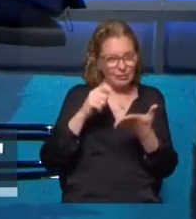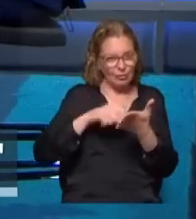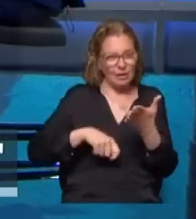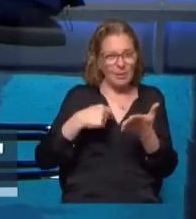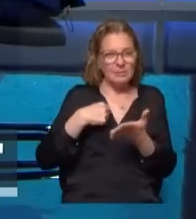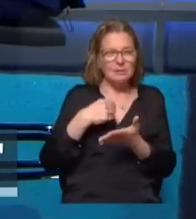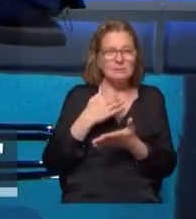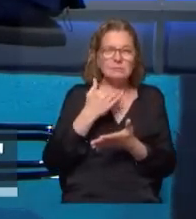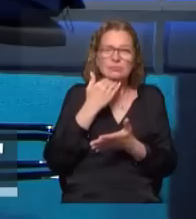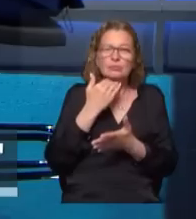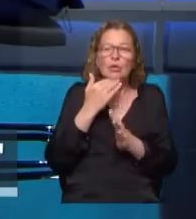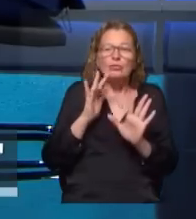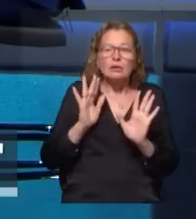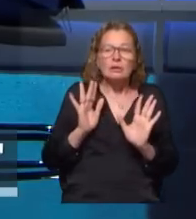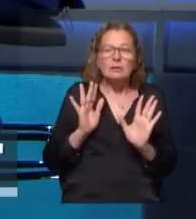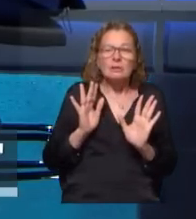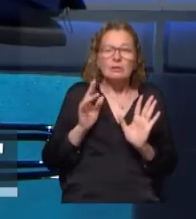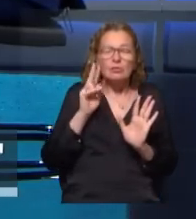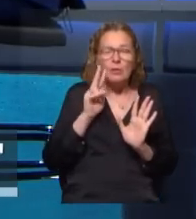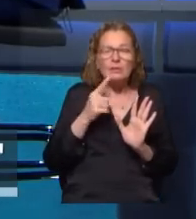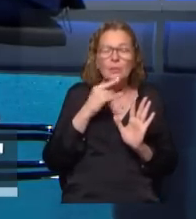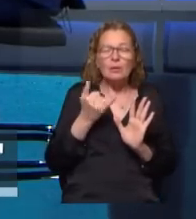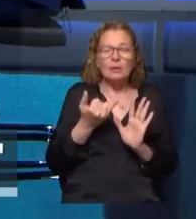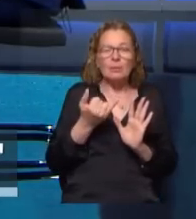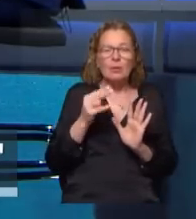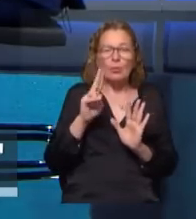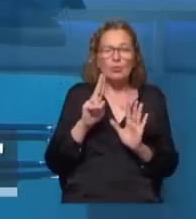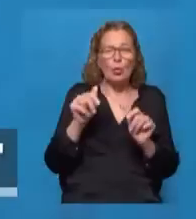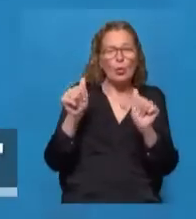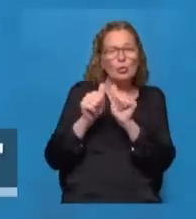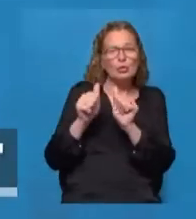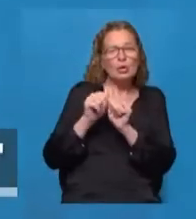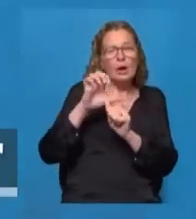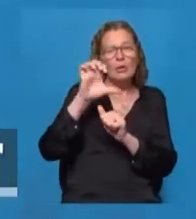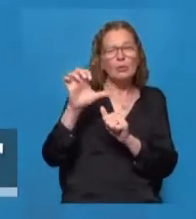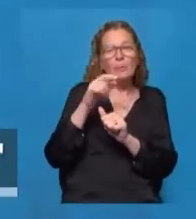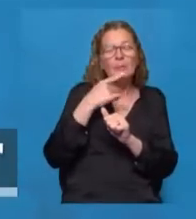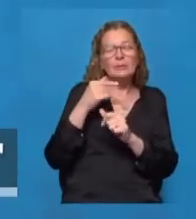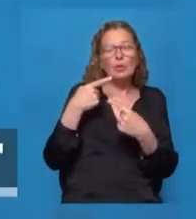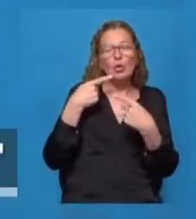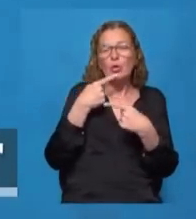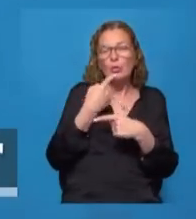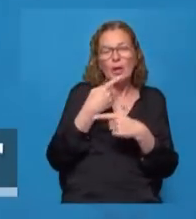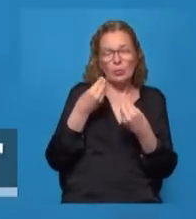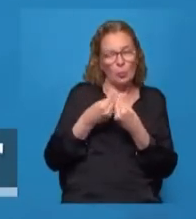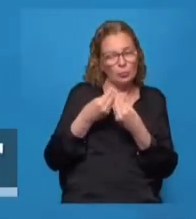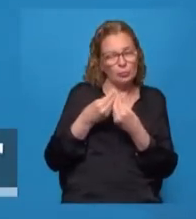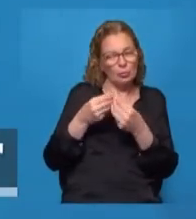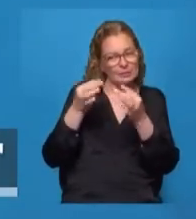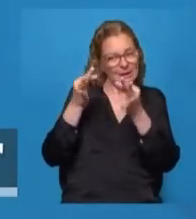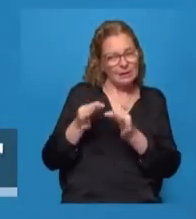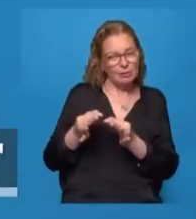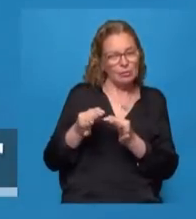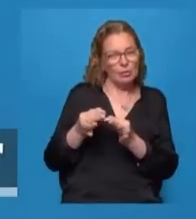me consta que eso sea así no O sea yo he visto por ejemplo a la Unión Europea este cuestionando muy seriamente